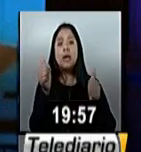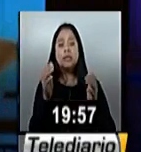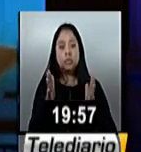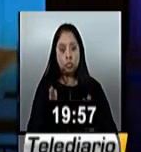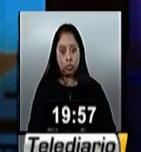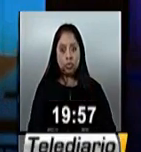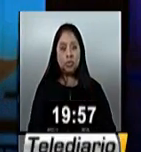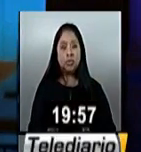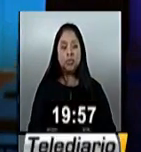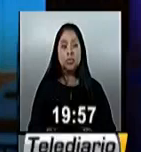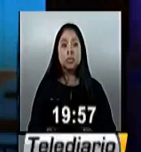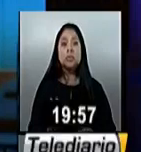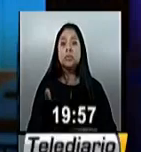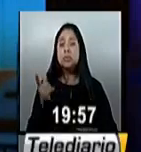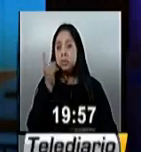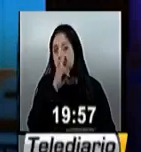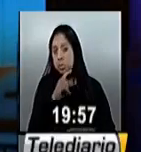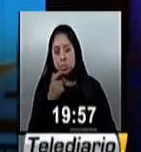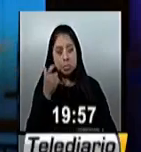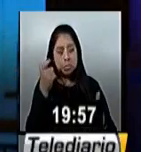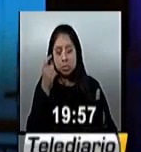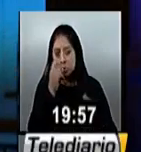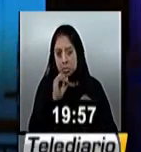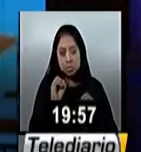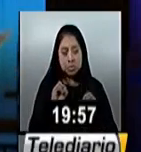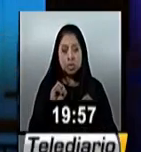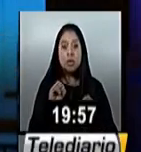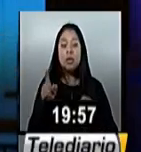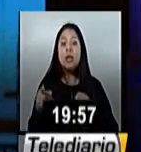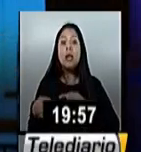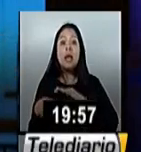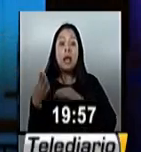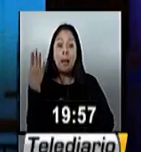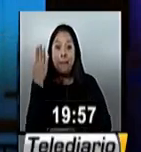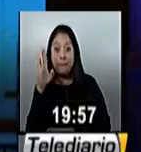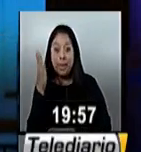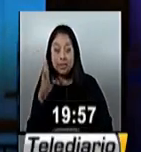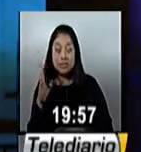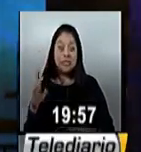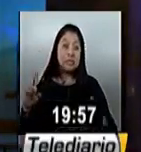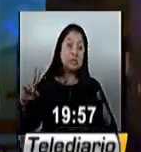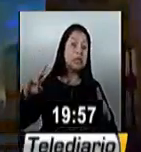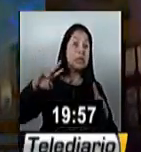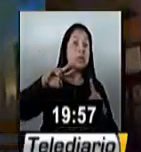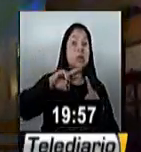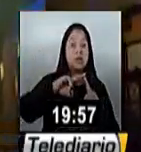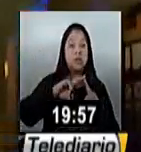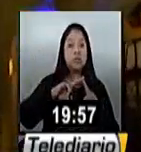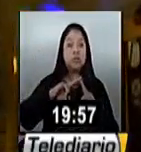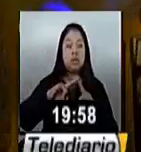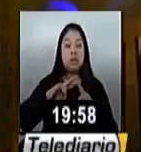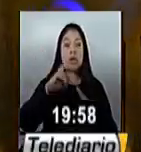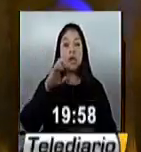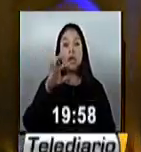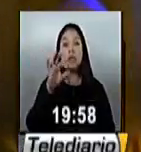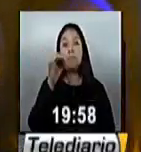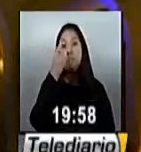escasos recursos económicos desde el nivel básico hasta el posgrado